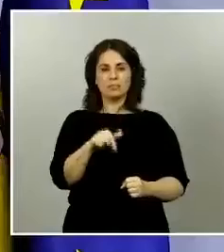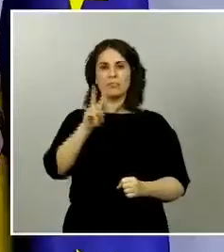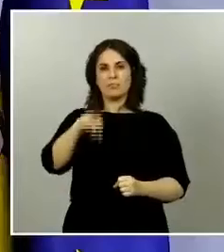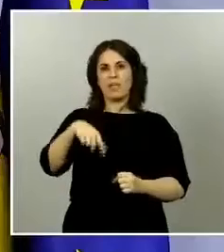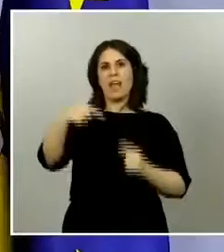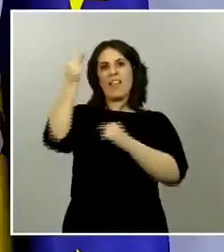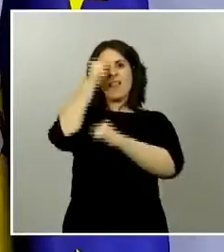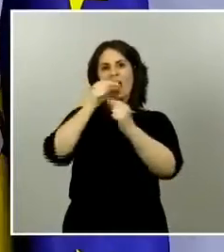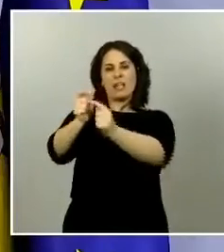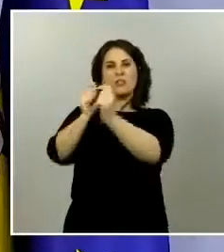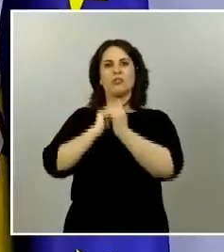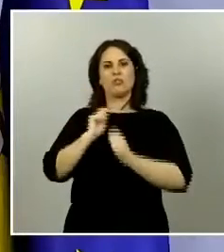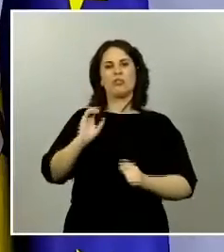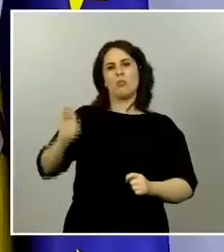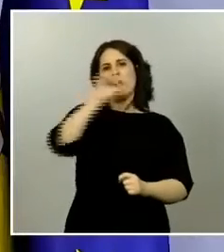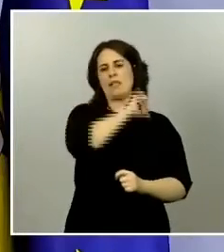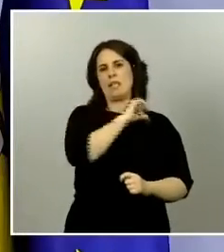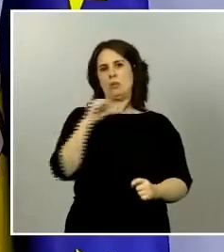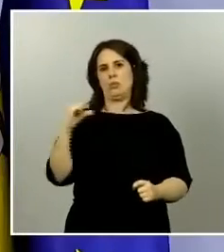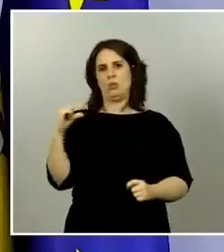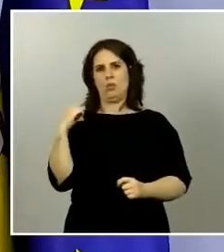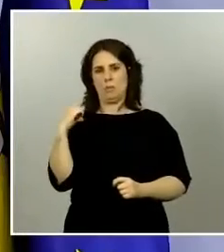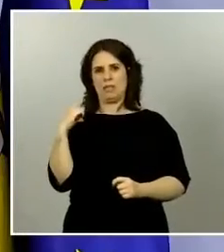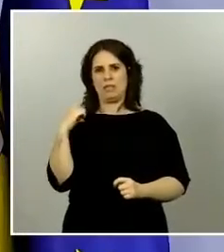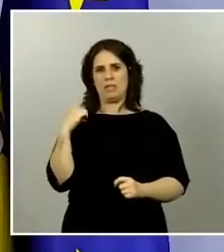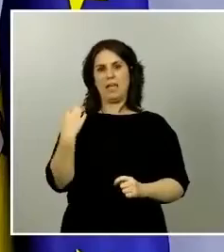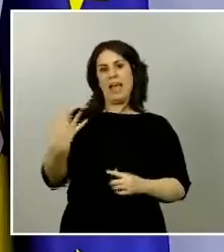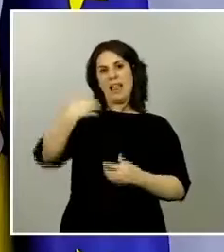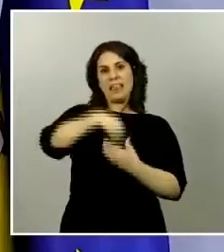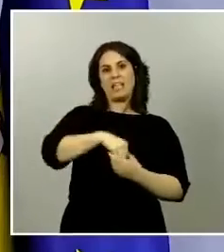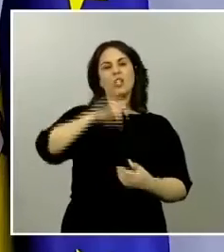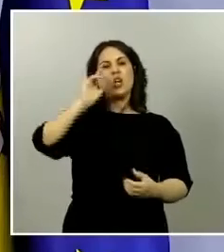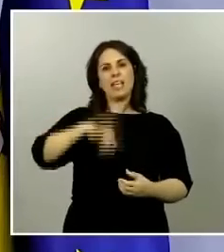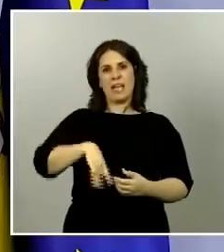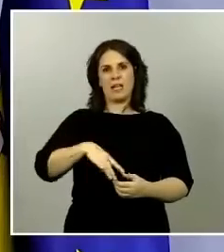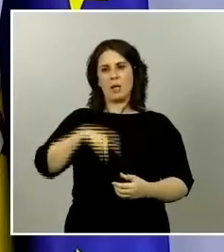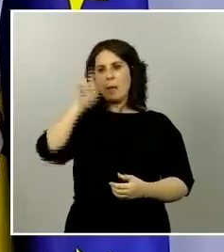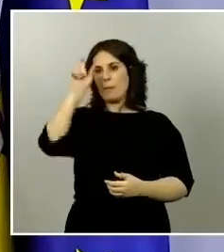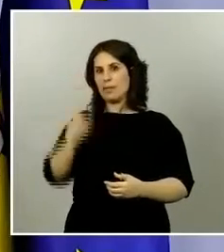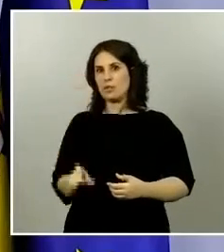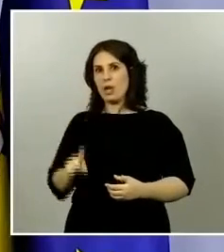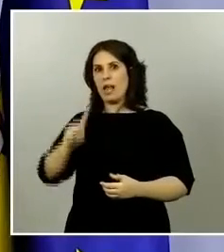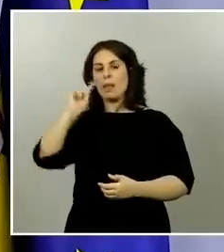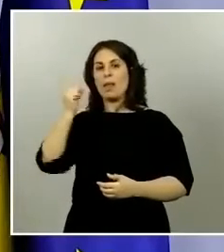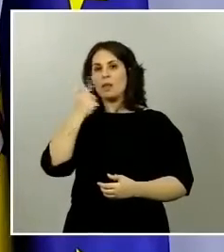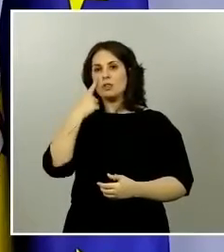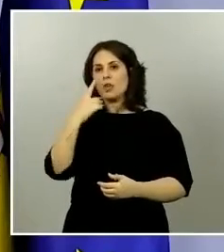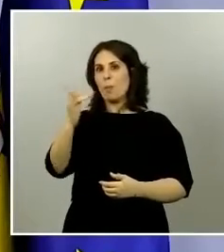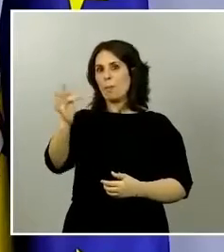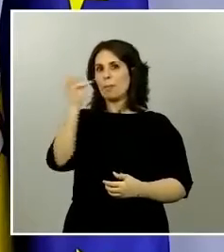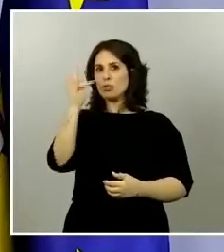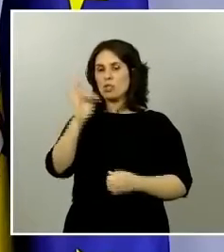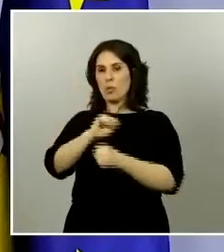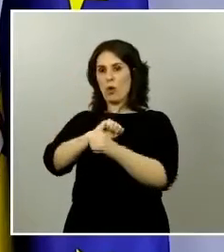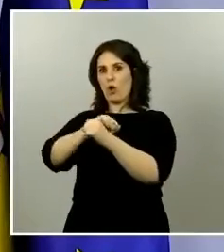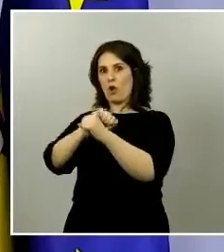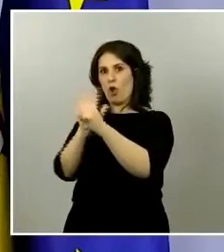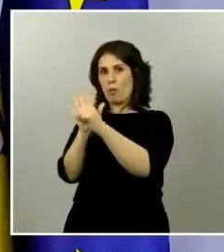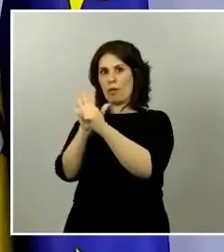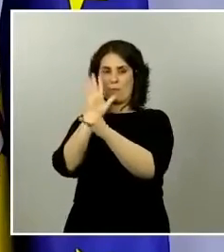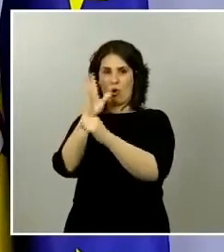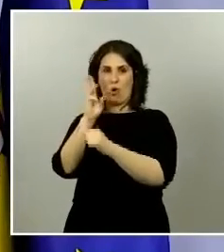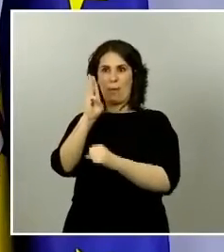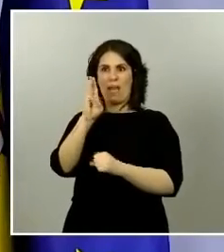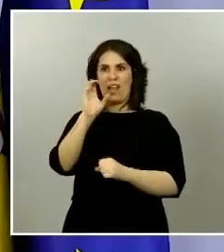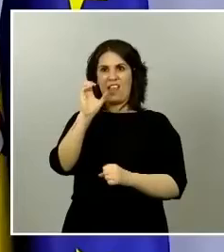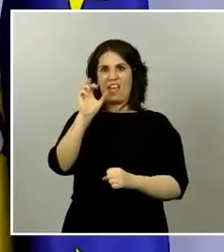personas fallecidas por COVID-19 son datos que nos facilitan las comunidades autónomas y que incluyen a todas aquellas personas que, teniendo un